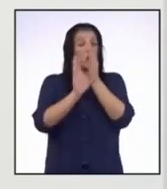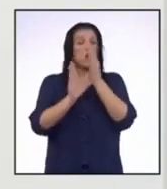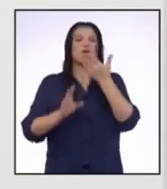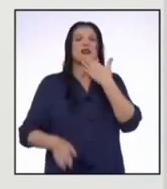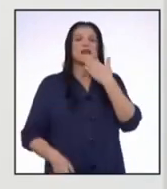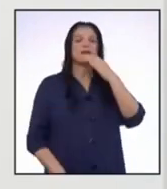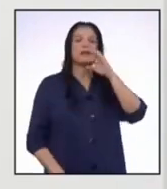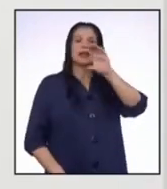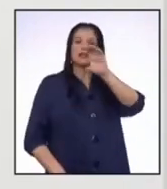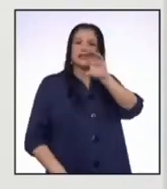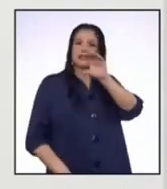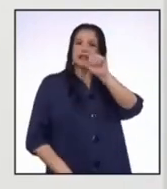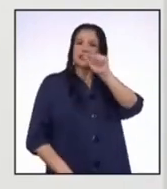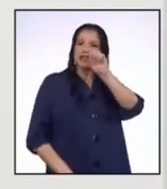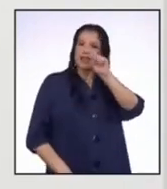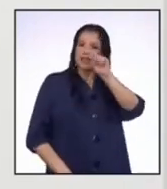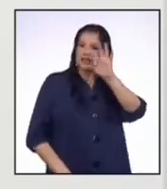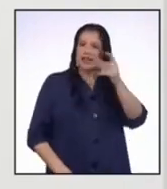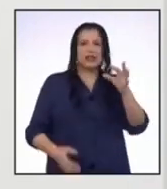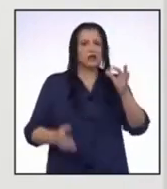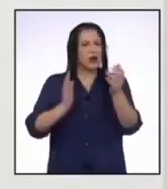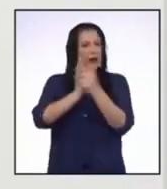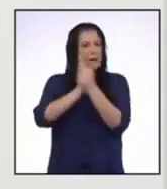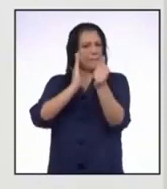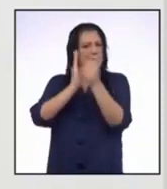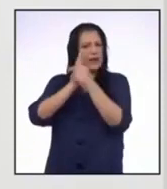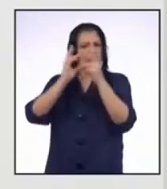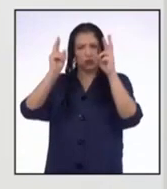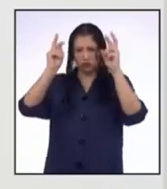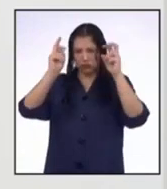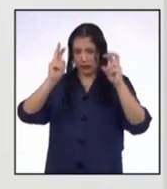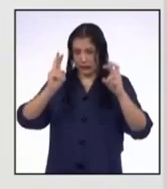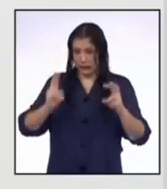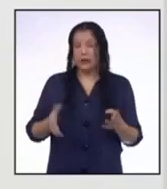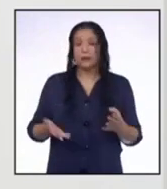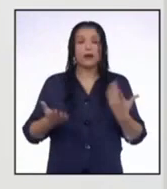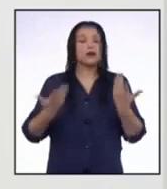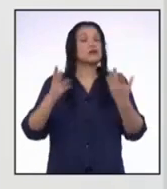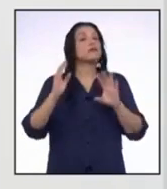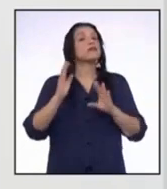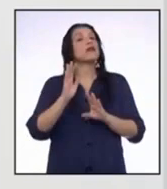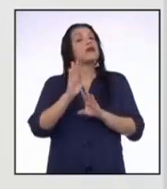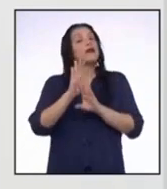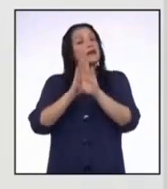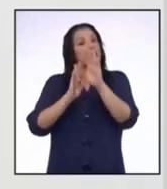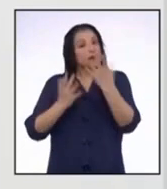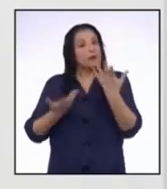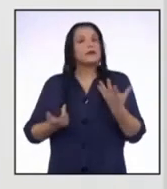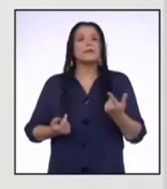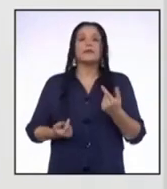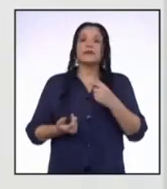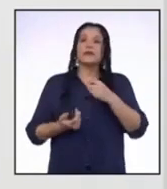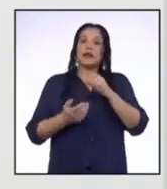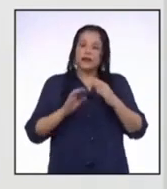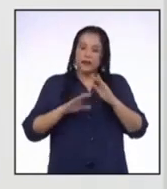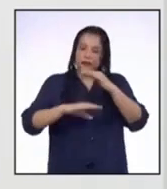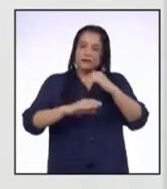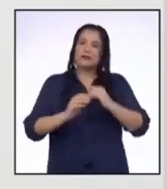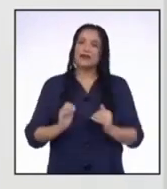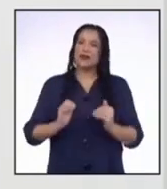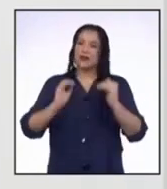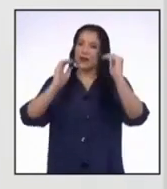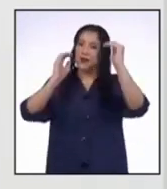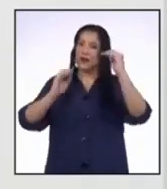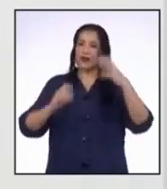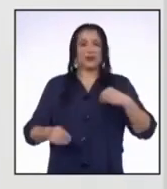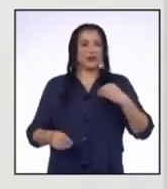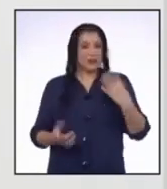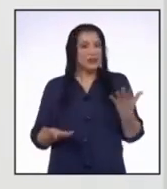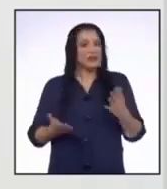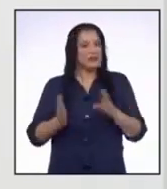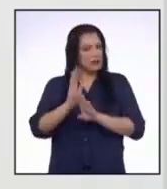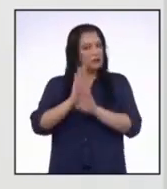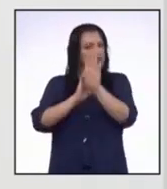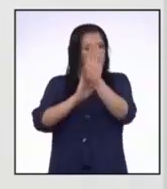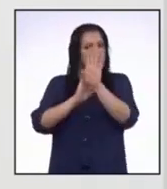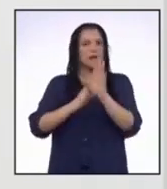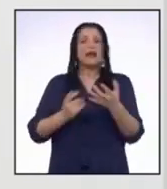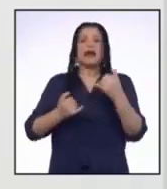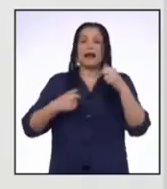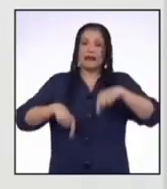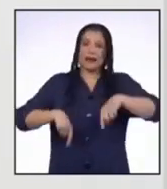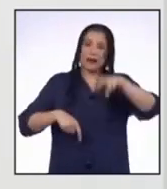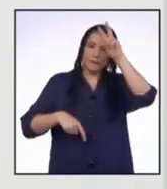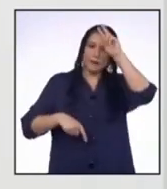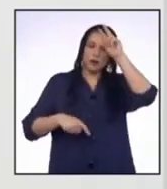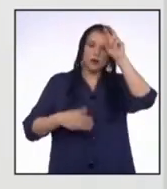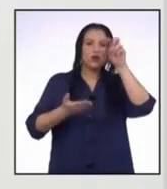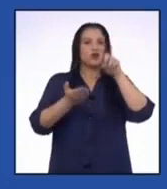Araníbar, especialista en temas que tienen que ver con el desarrollo de las y los adolescentes en nuestro país, nos